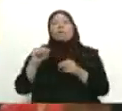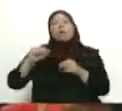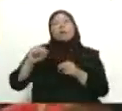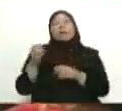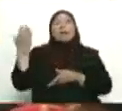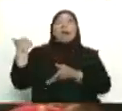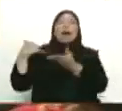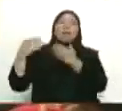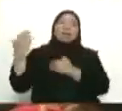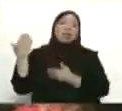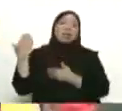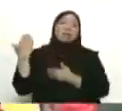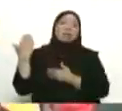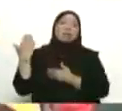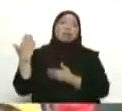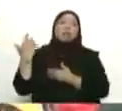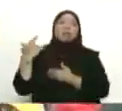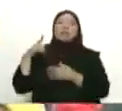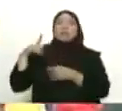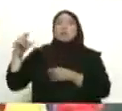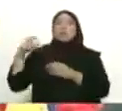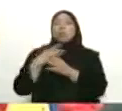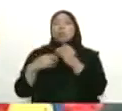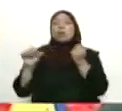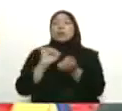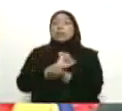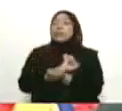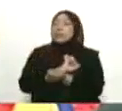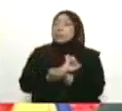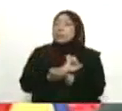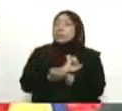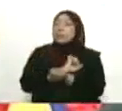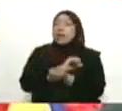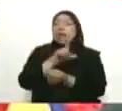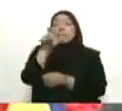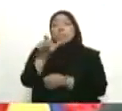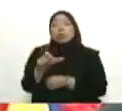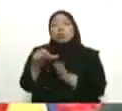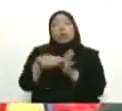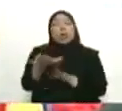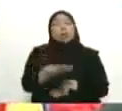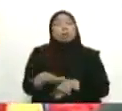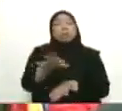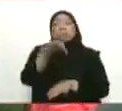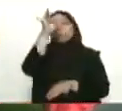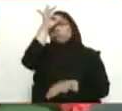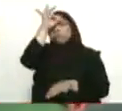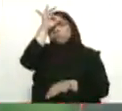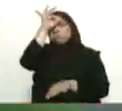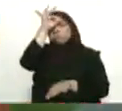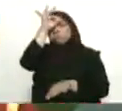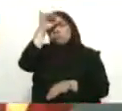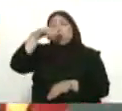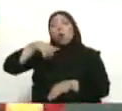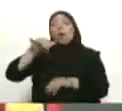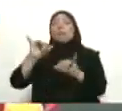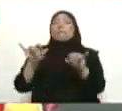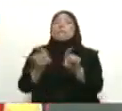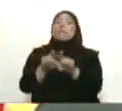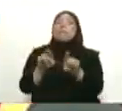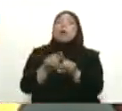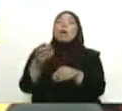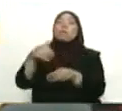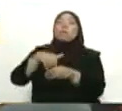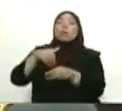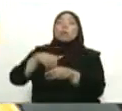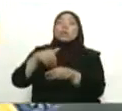gente se los llevaban y los desaparecían son los mismos que hoy quieren venir a pedir el